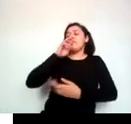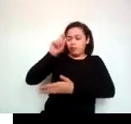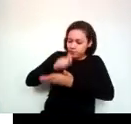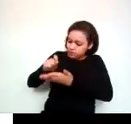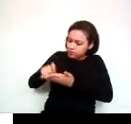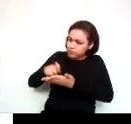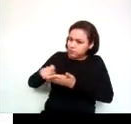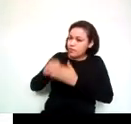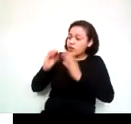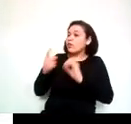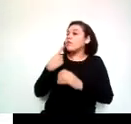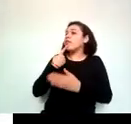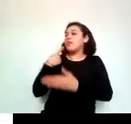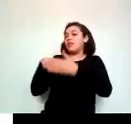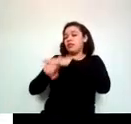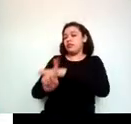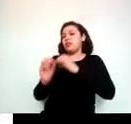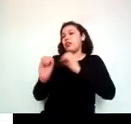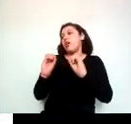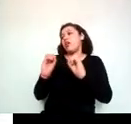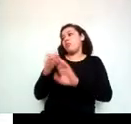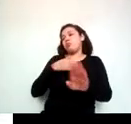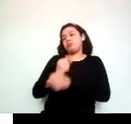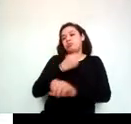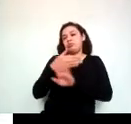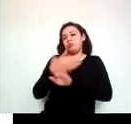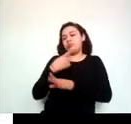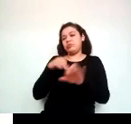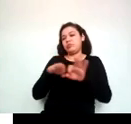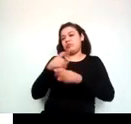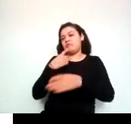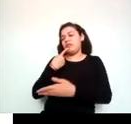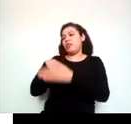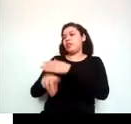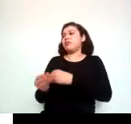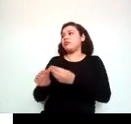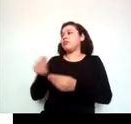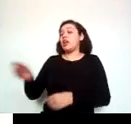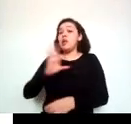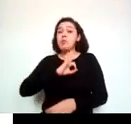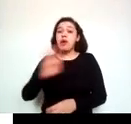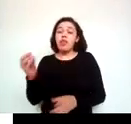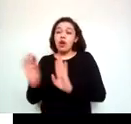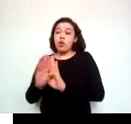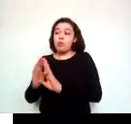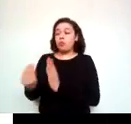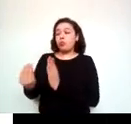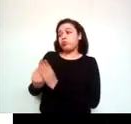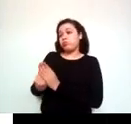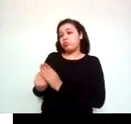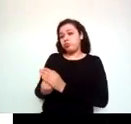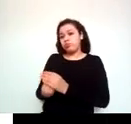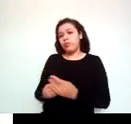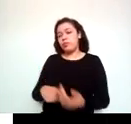una denuncia por violencia laboral. Estas quejas y denuncias pueden ser de manera anónima, pero igual en la siguiente plática vamos